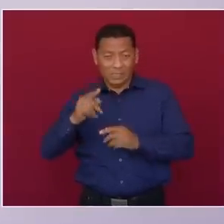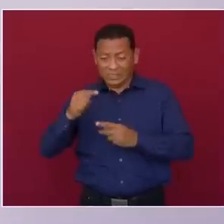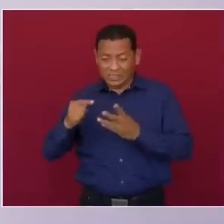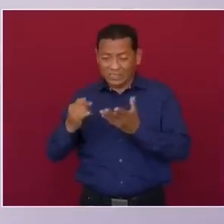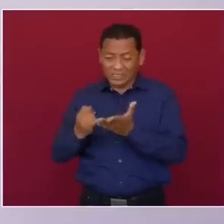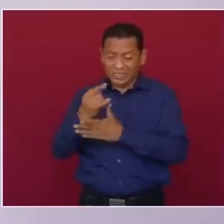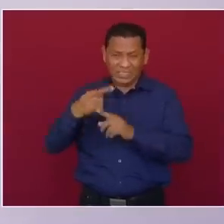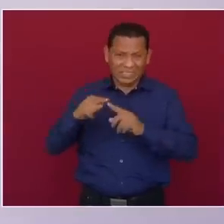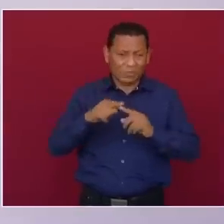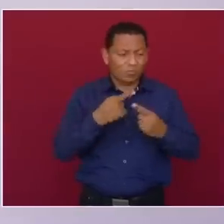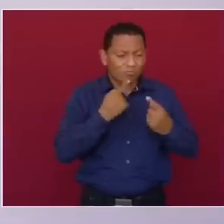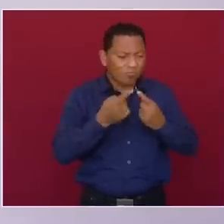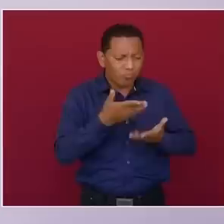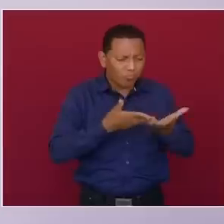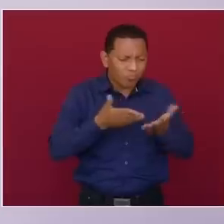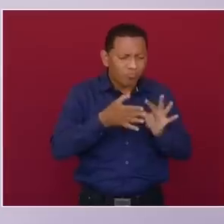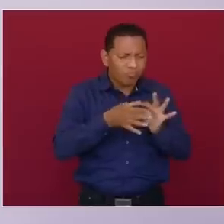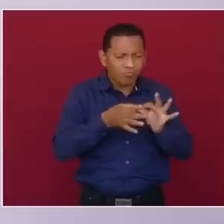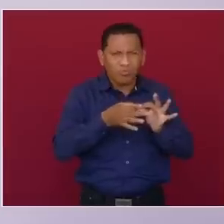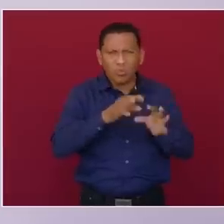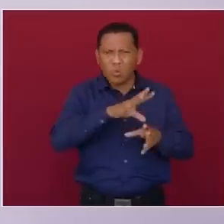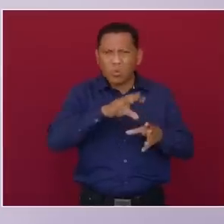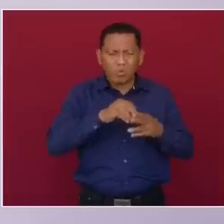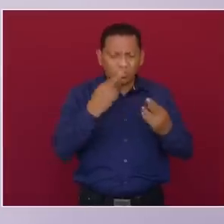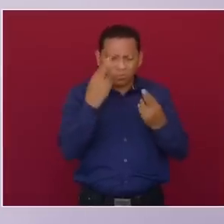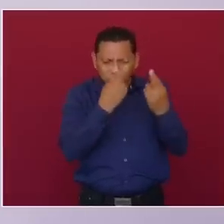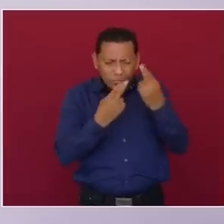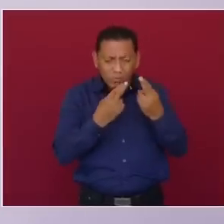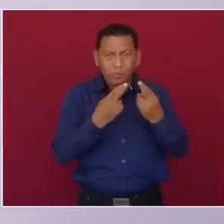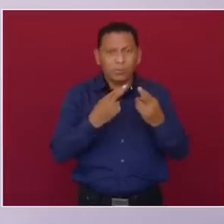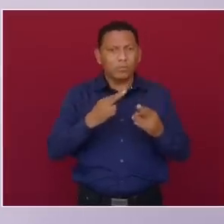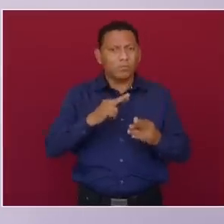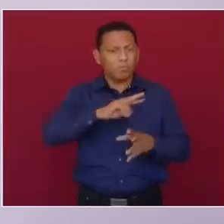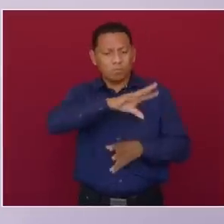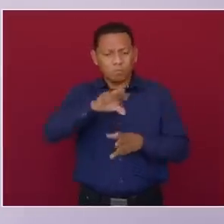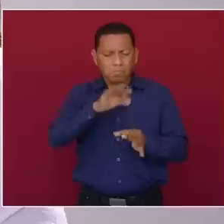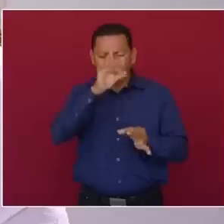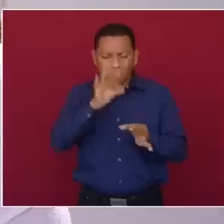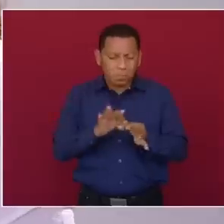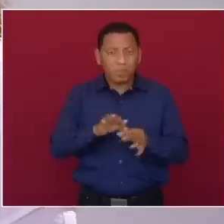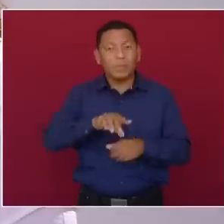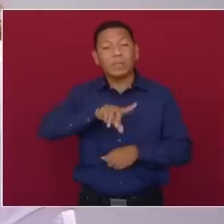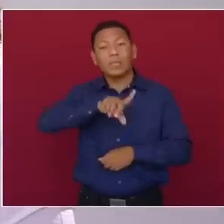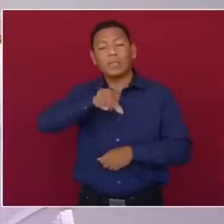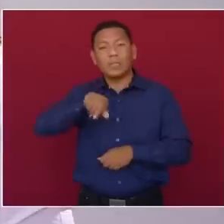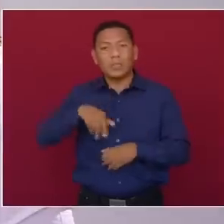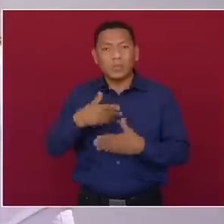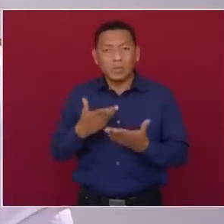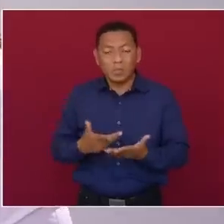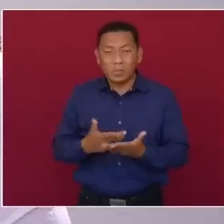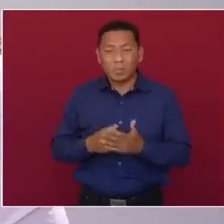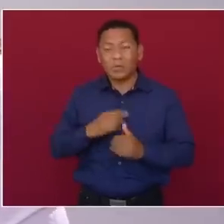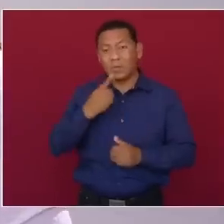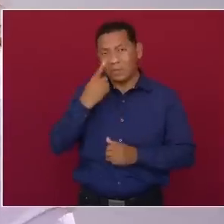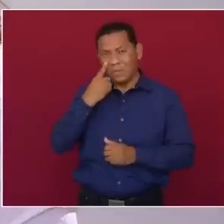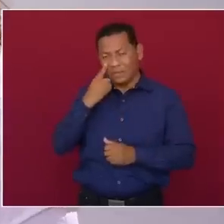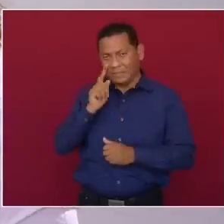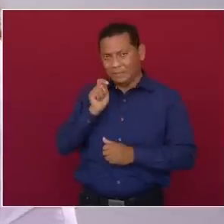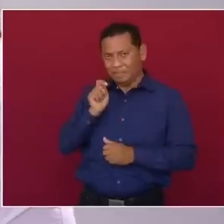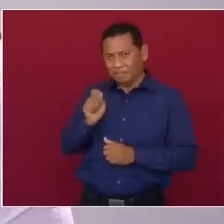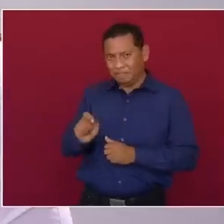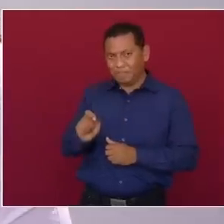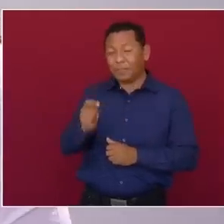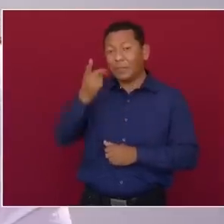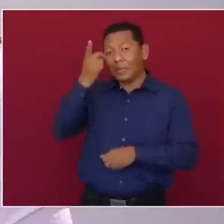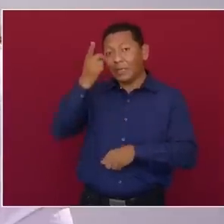decisiones técnicas? Una vez determinado lo anterior, se licitó el Project Manager, es decir,